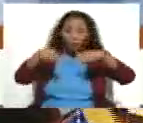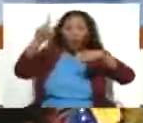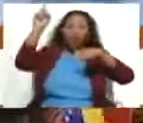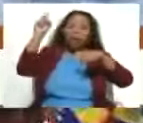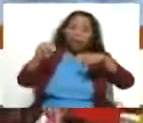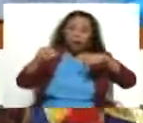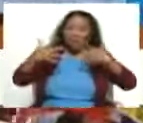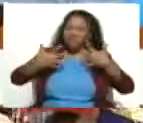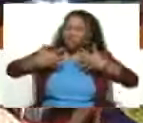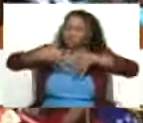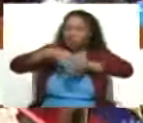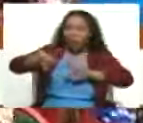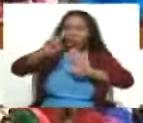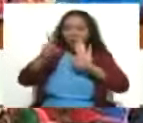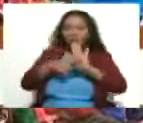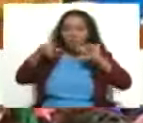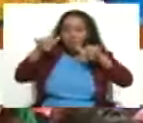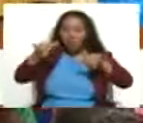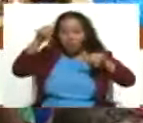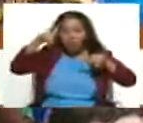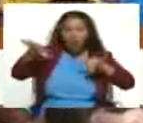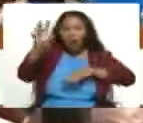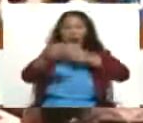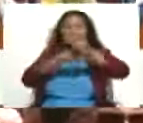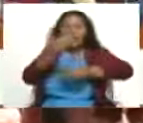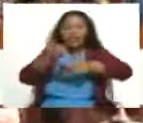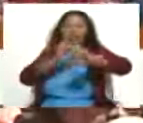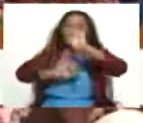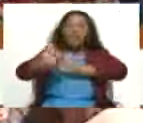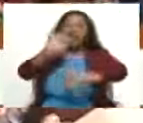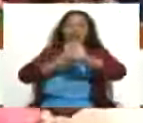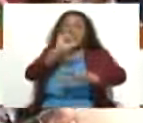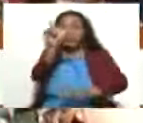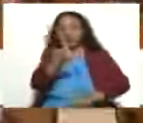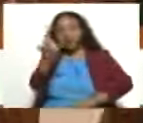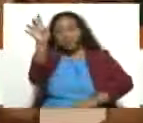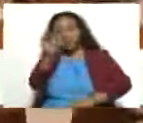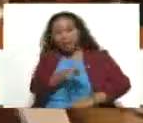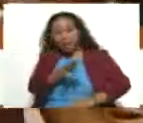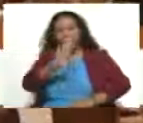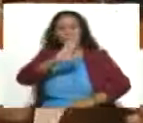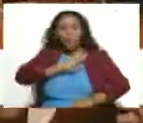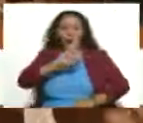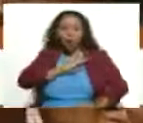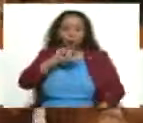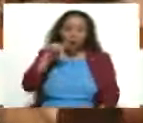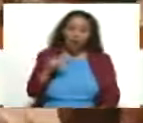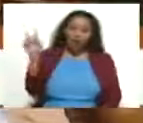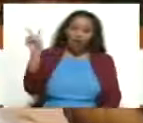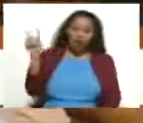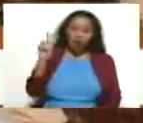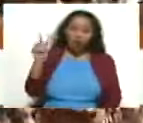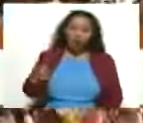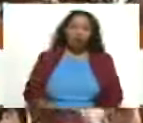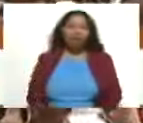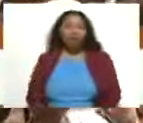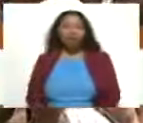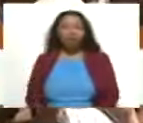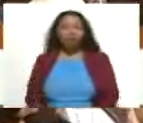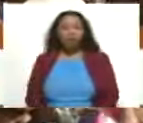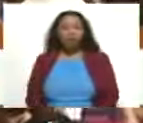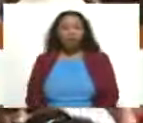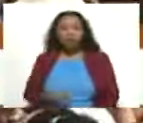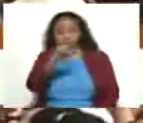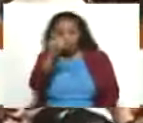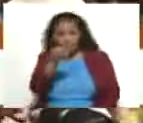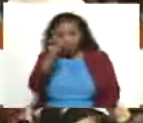se une con un mismo pueblo a defender nuestro Esequibo. El Esequibo es nuestro y nos pertenece. El Esequibo